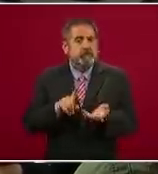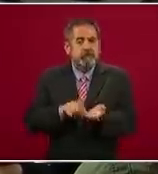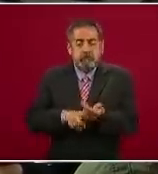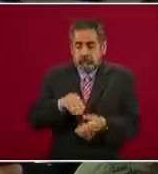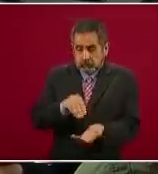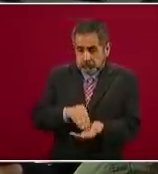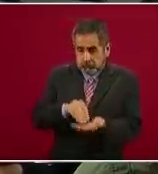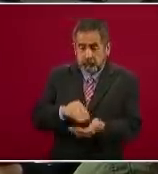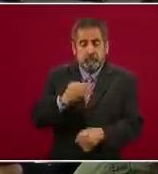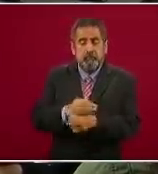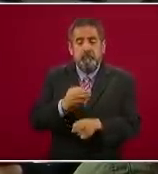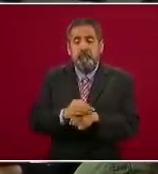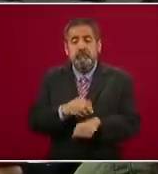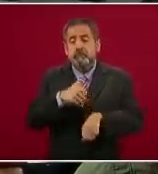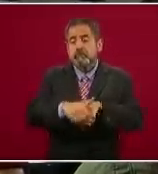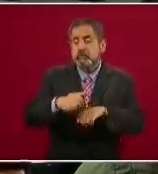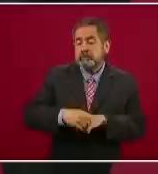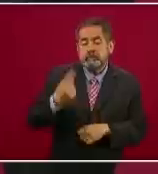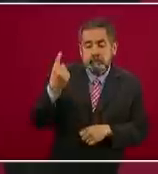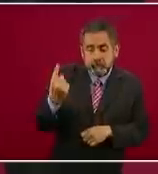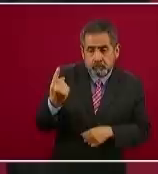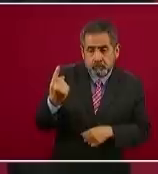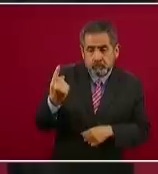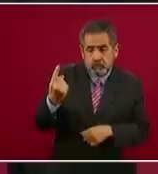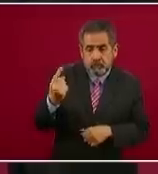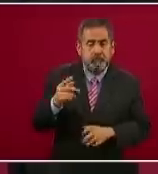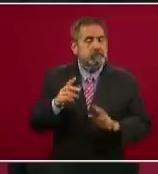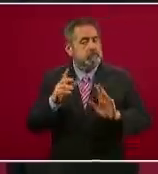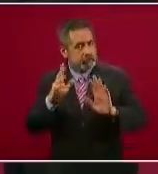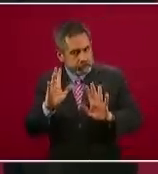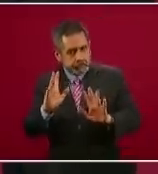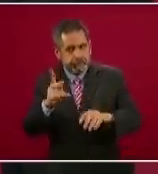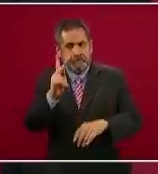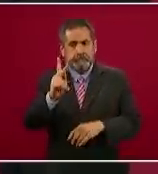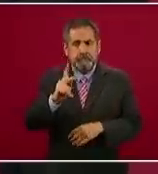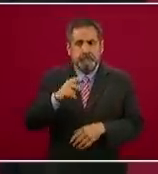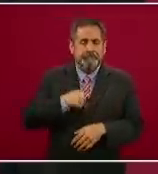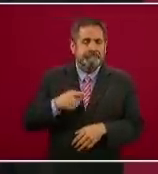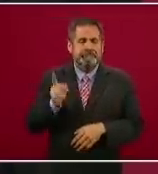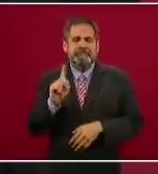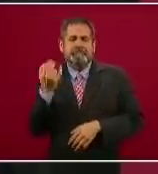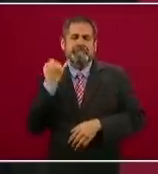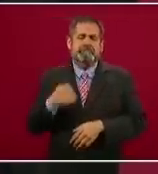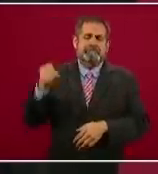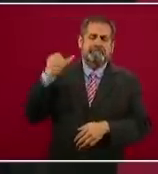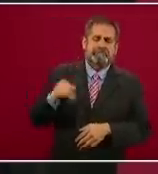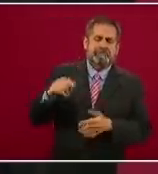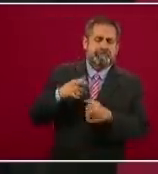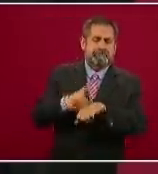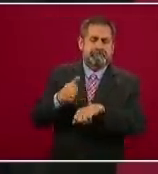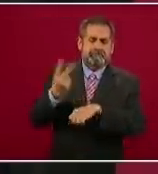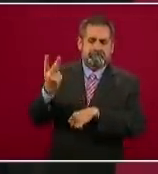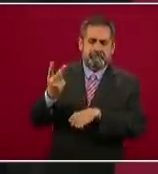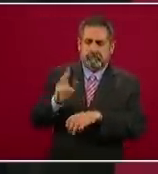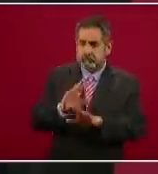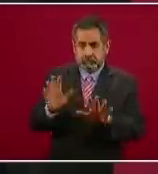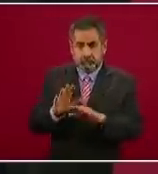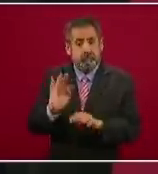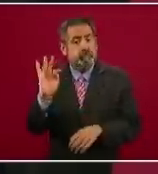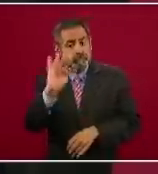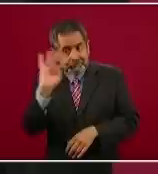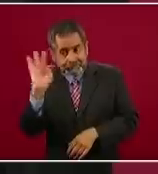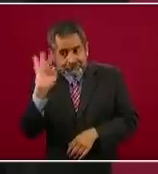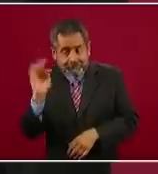1. Pero desde luego nunca hemos descartado la posibilidad de que entremos a escenario 2 o incluso el 3.